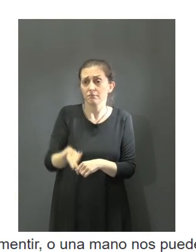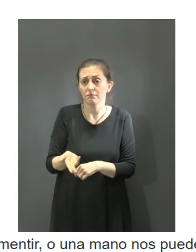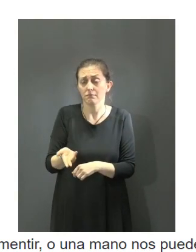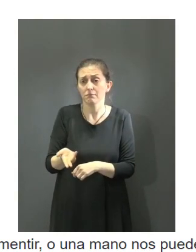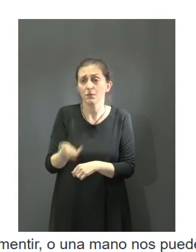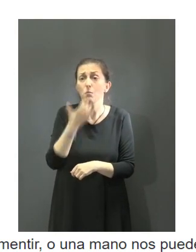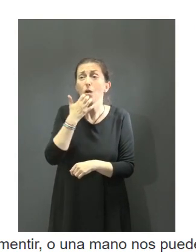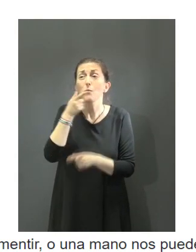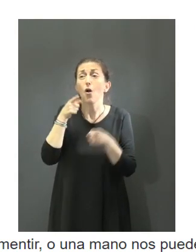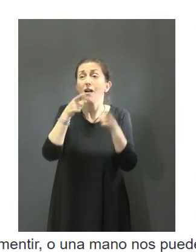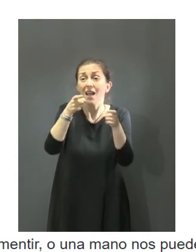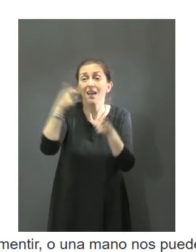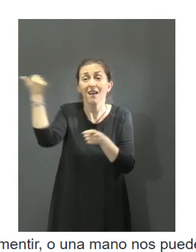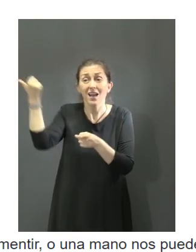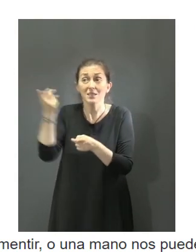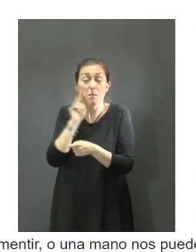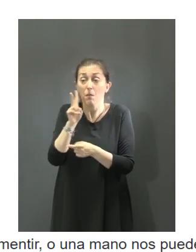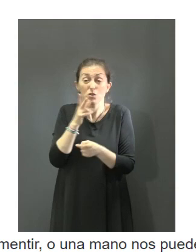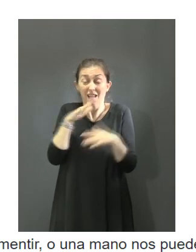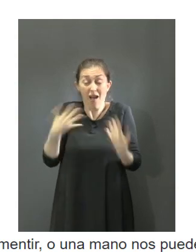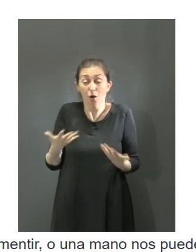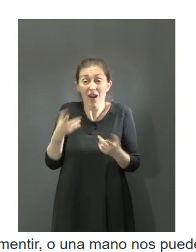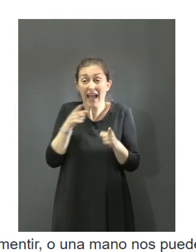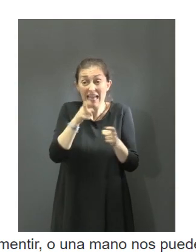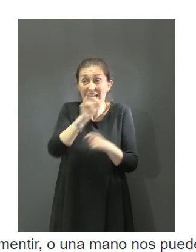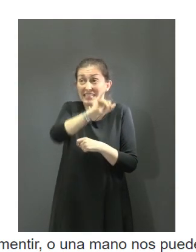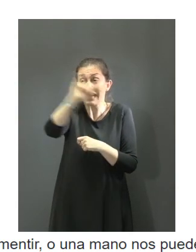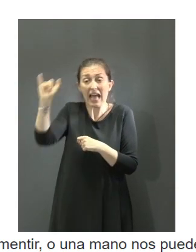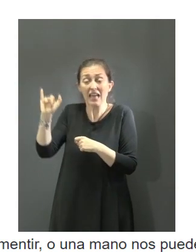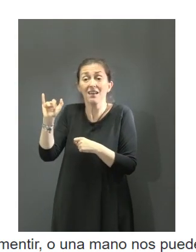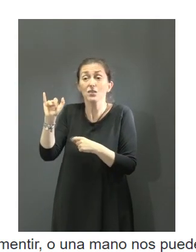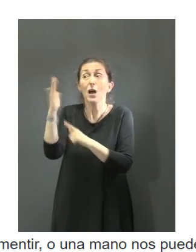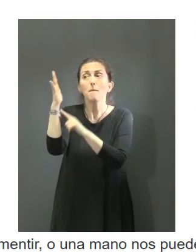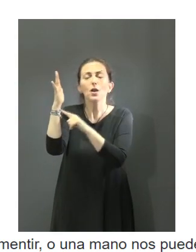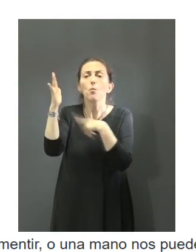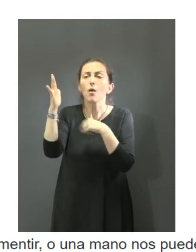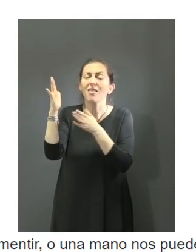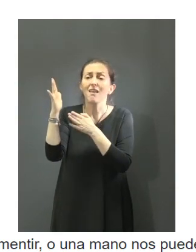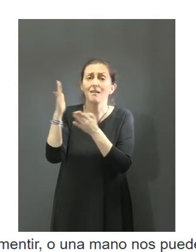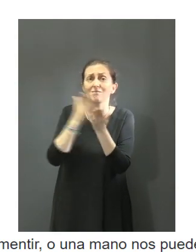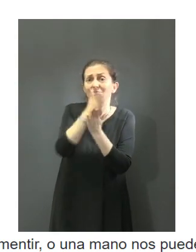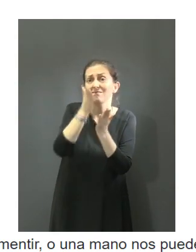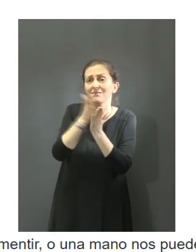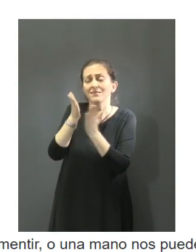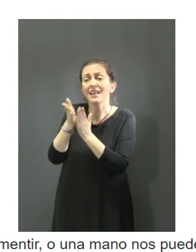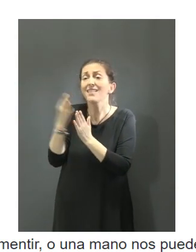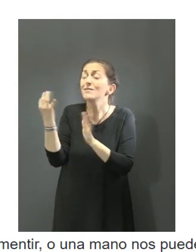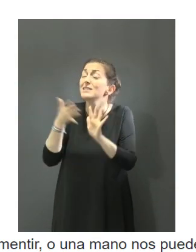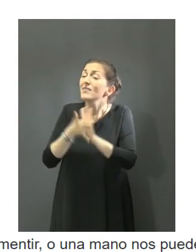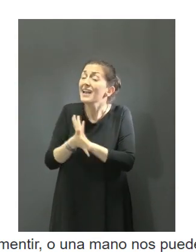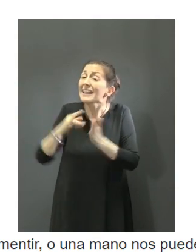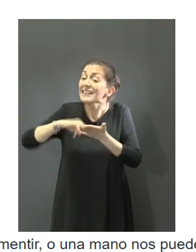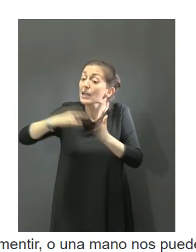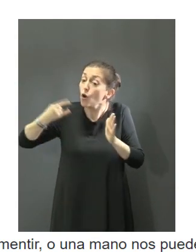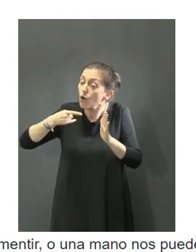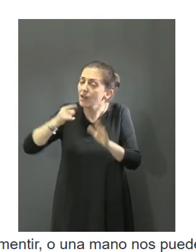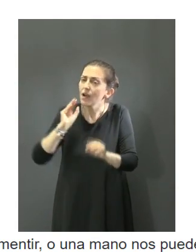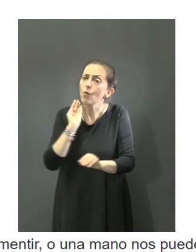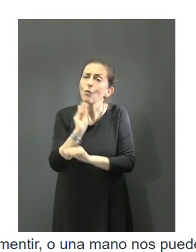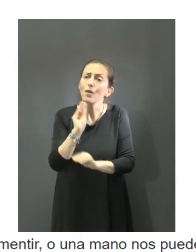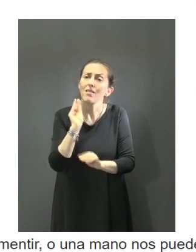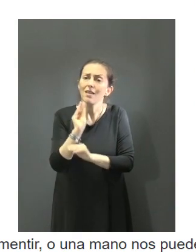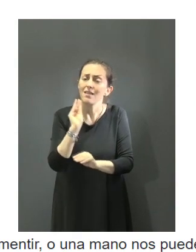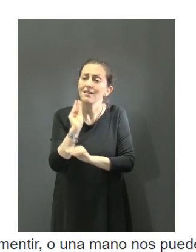viendo pues, con las guerras en las que estamos ahora inmersos. Entonces, hay que tener cuidado con la tecnología,